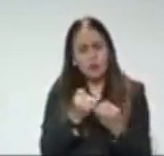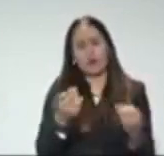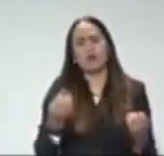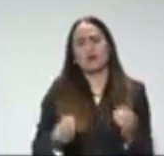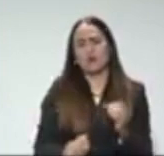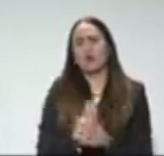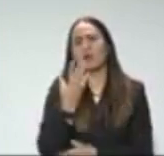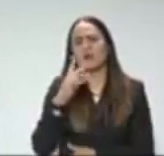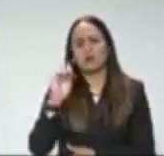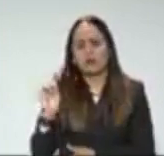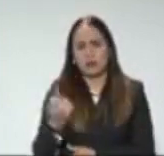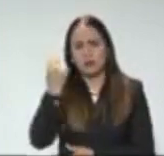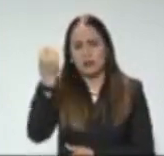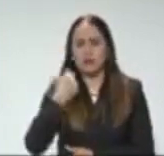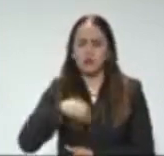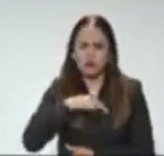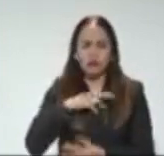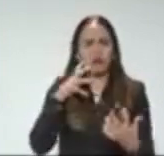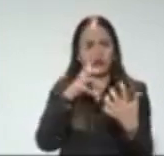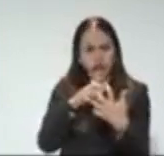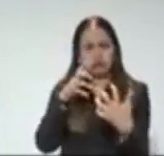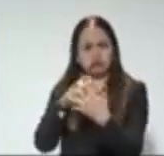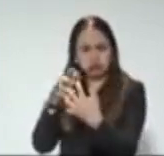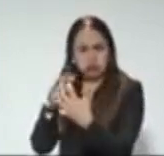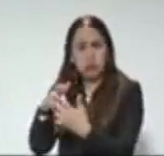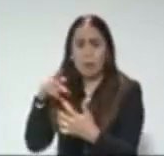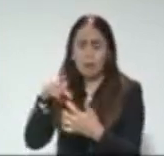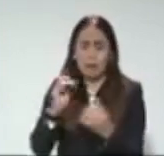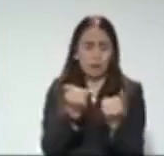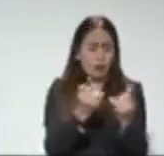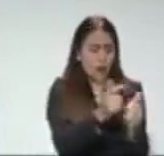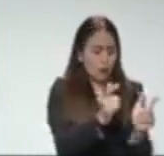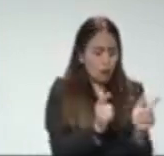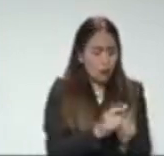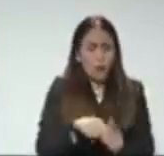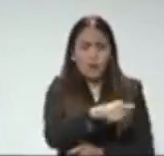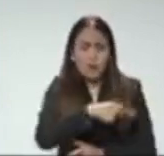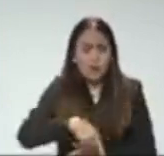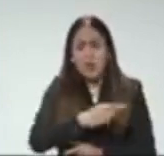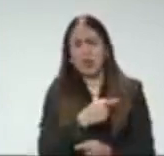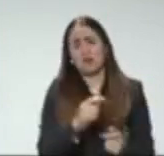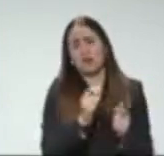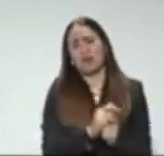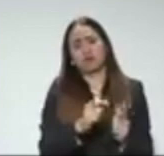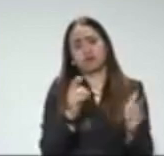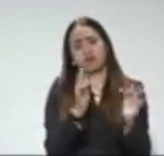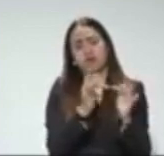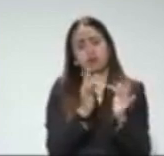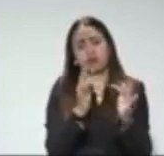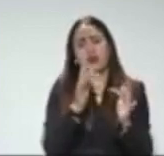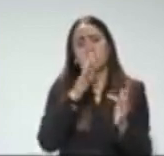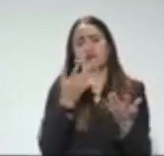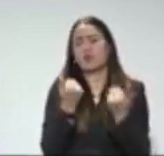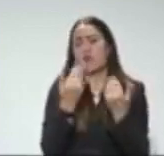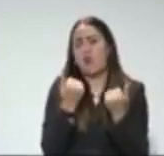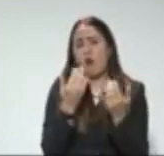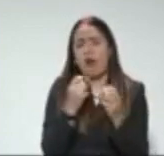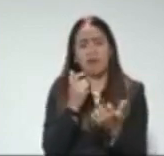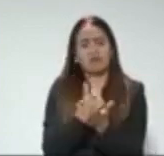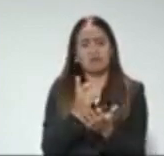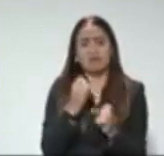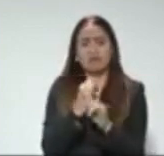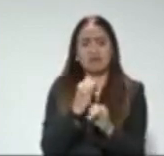nuevas tecnologías sin dejar atrás a los grupos en condición de vulnerabilidad que no tienen posibilidad de acceder a la